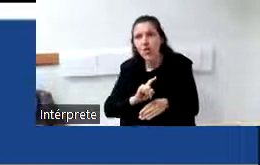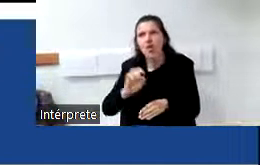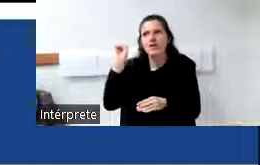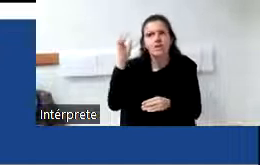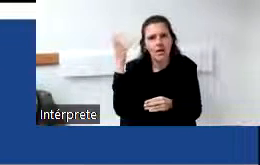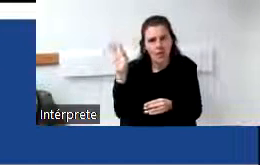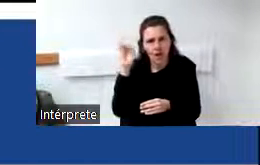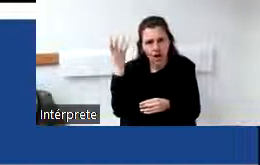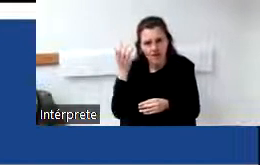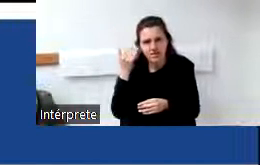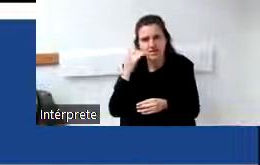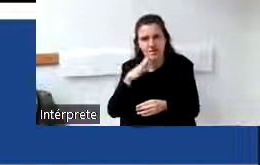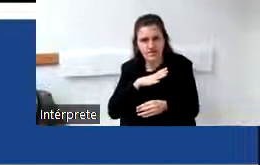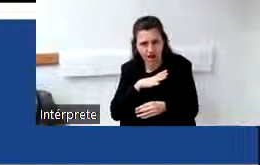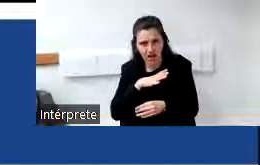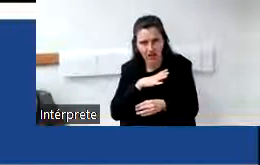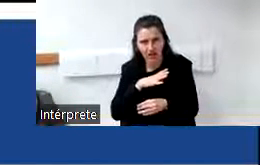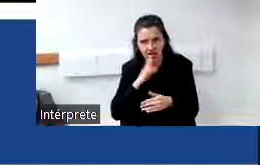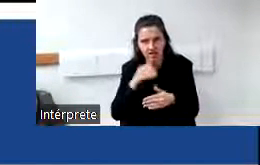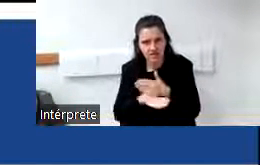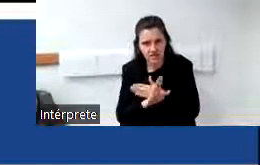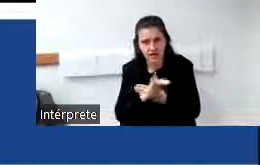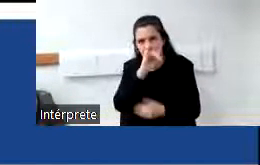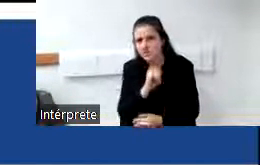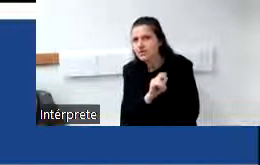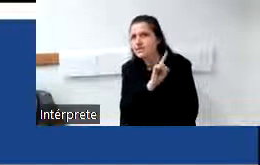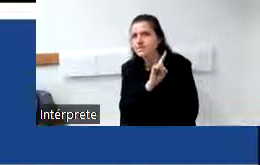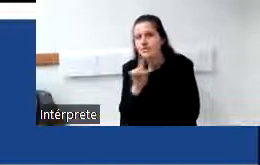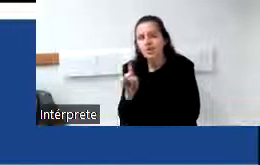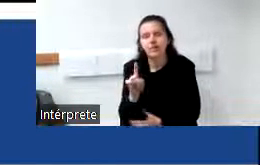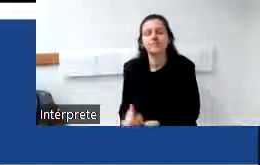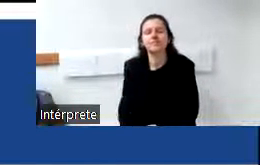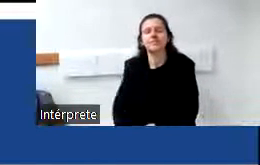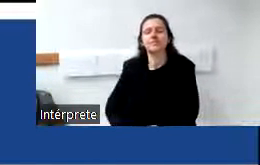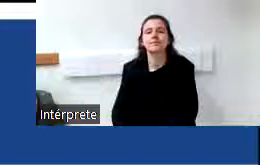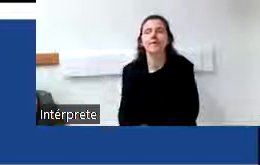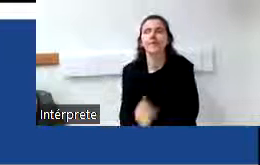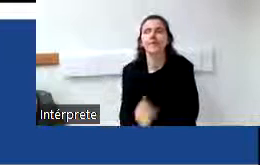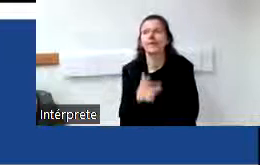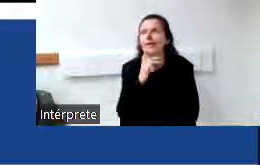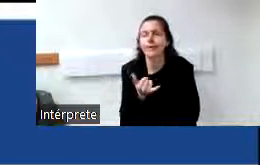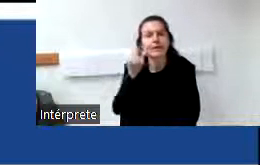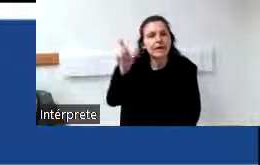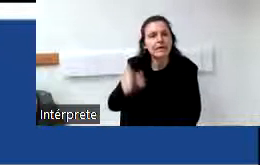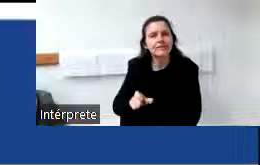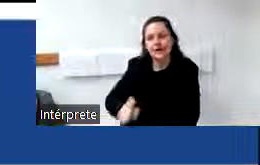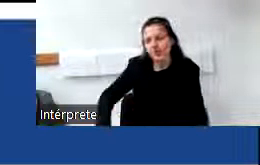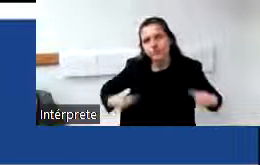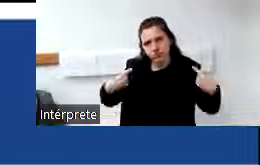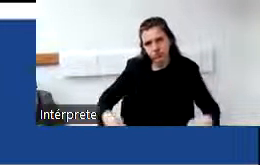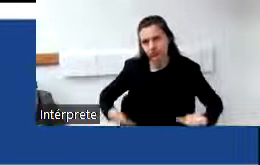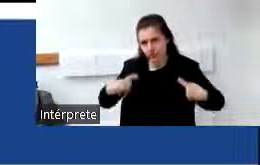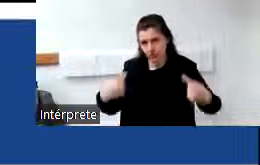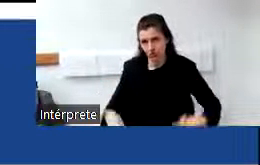también tienen determinados elementos de accesibilidad, en el caso de una persona usuaria de silla de ruedas. Ayer nombraban, bueno, el